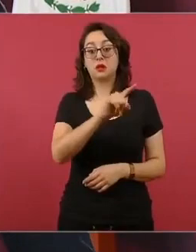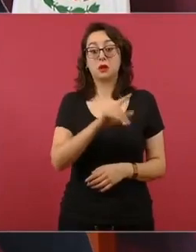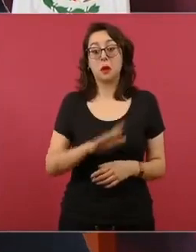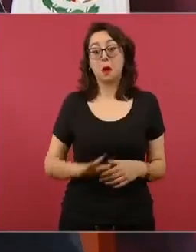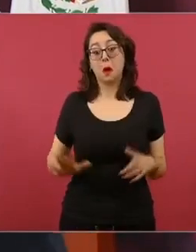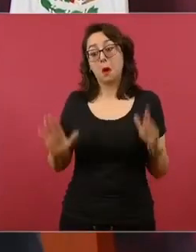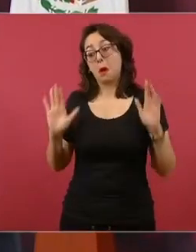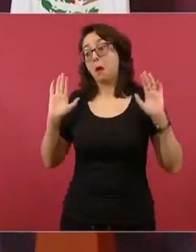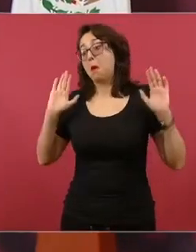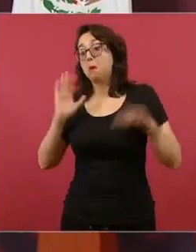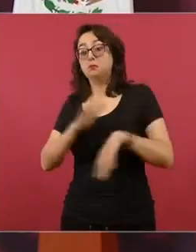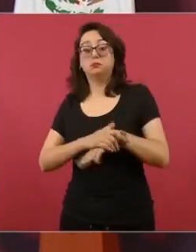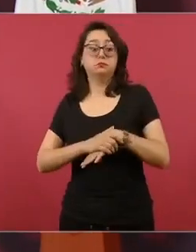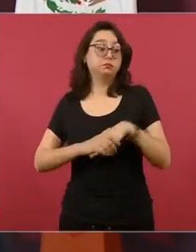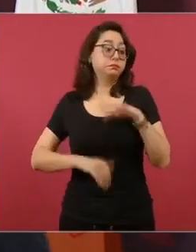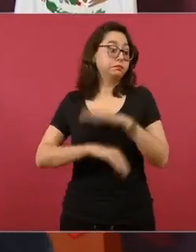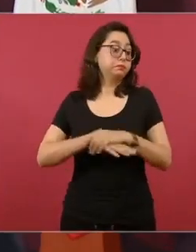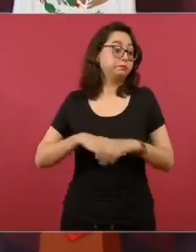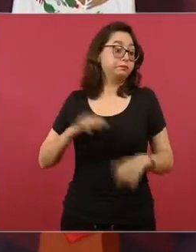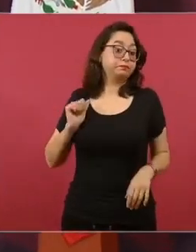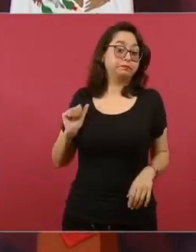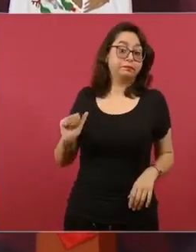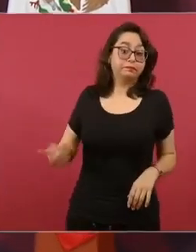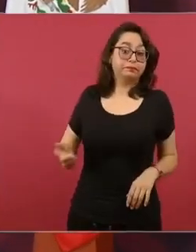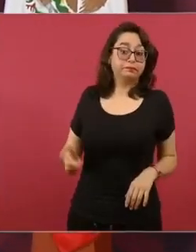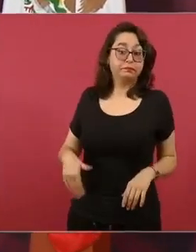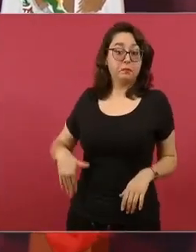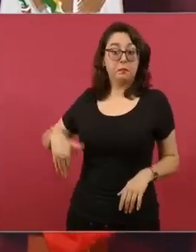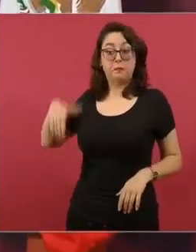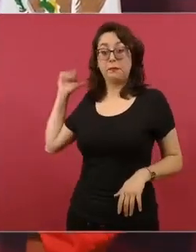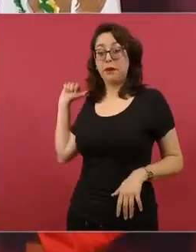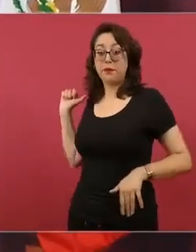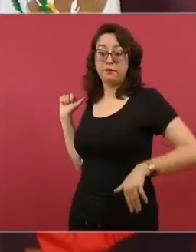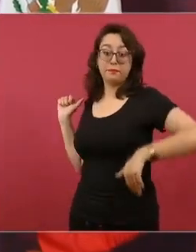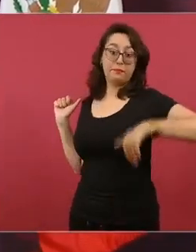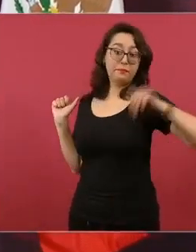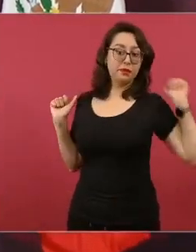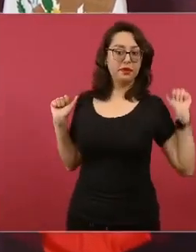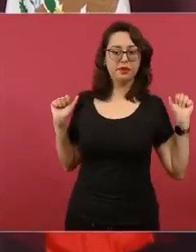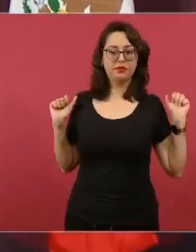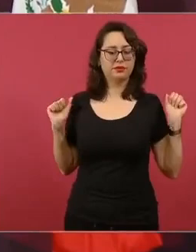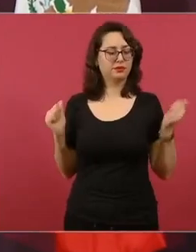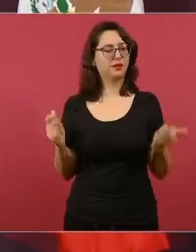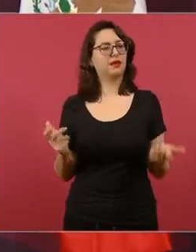cara, no existe, desapareció.